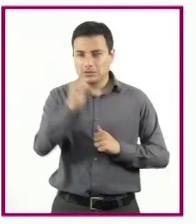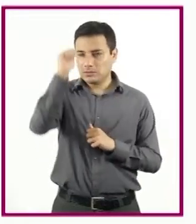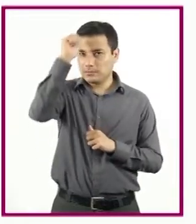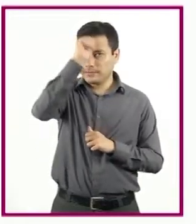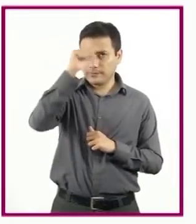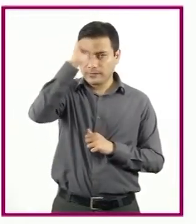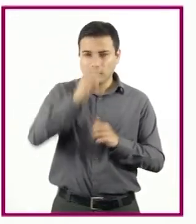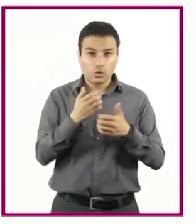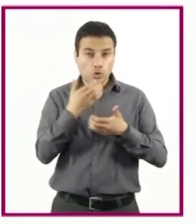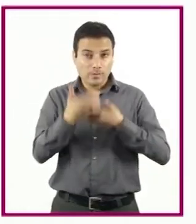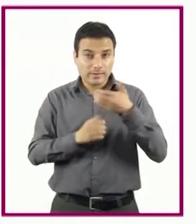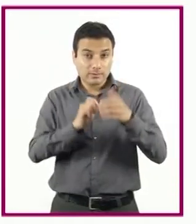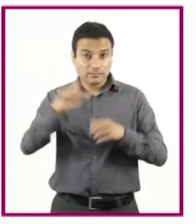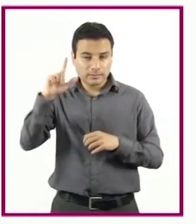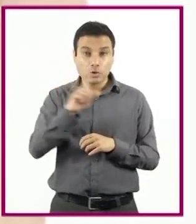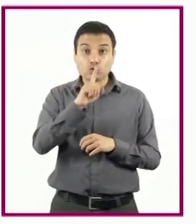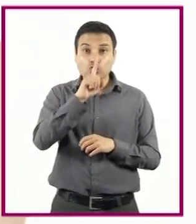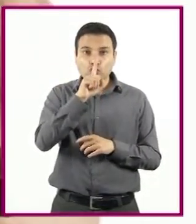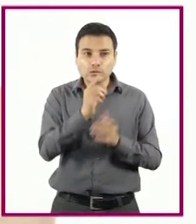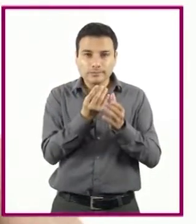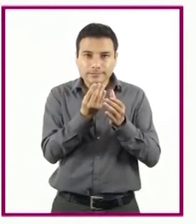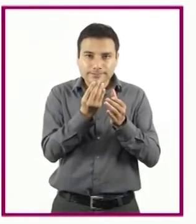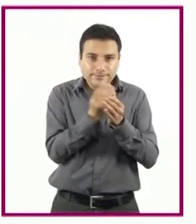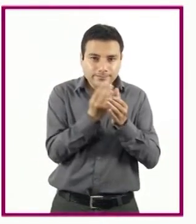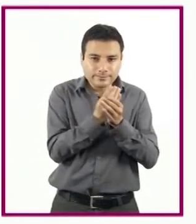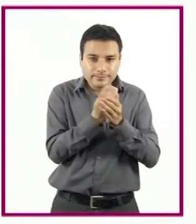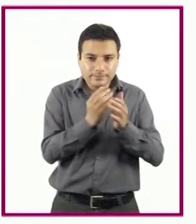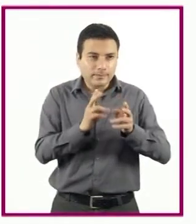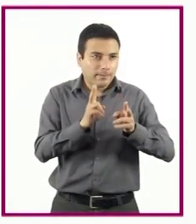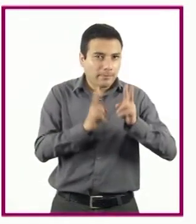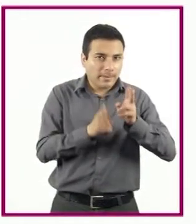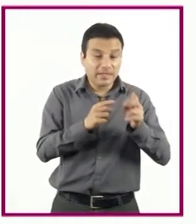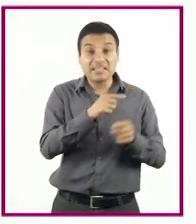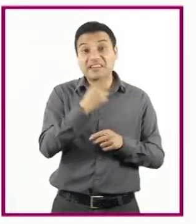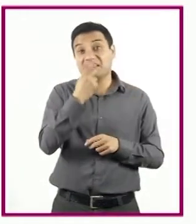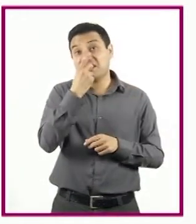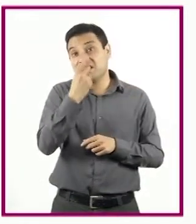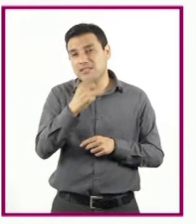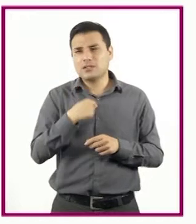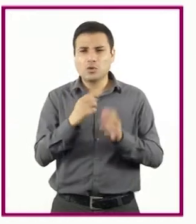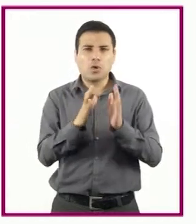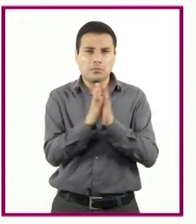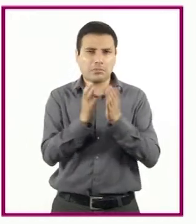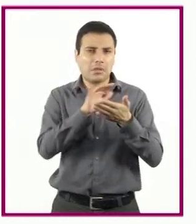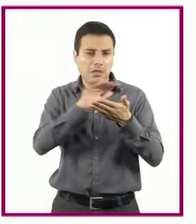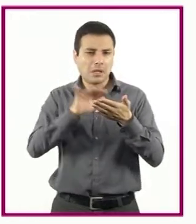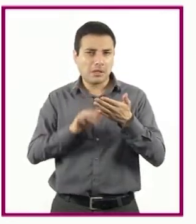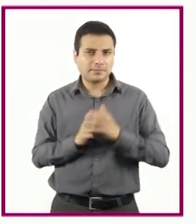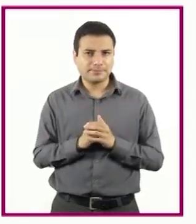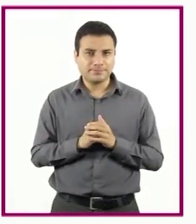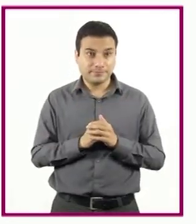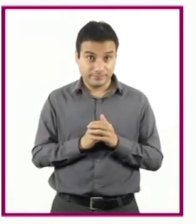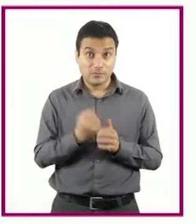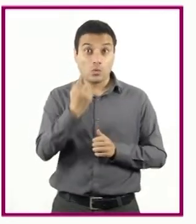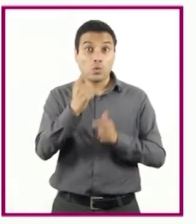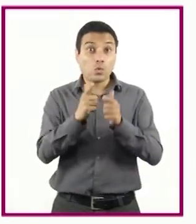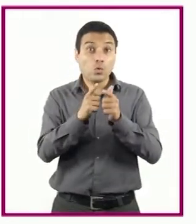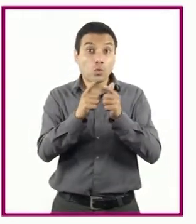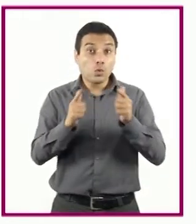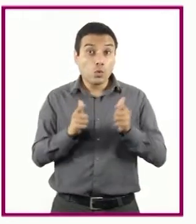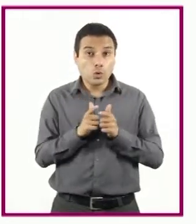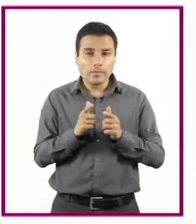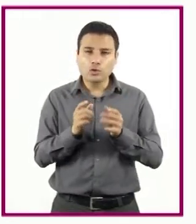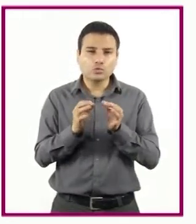comerciantes, se reunían clandestinamente con el pretexto de realizar tertulias literarias. Una de esas conspiraciones tenía como